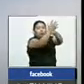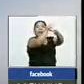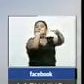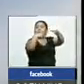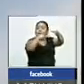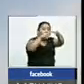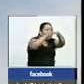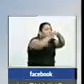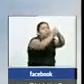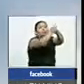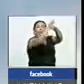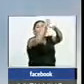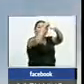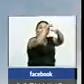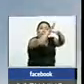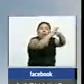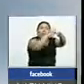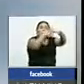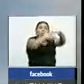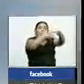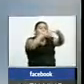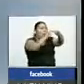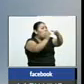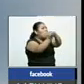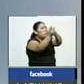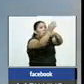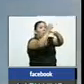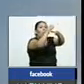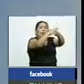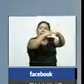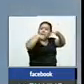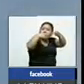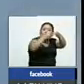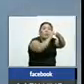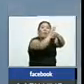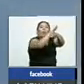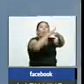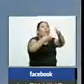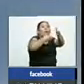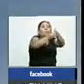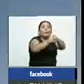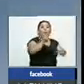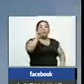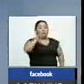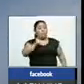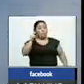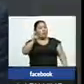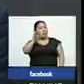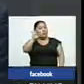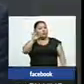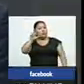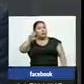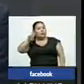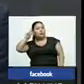planeta y ha permanecido en un estado de erupción casi constante desde el año 1932.